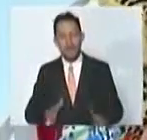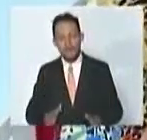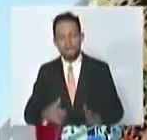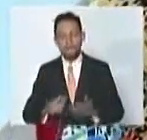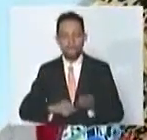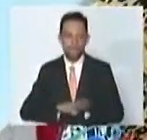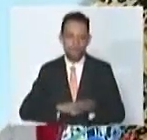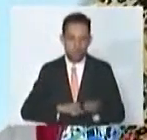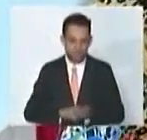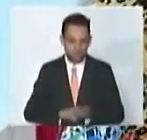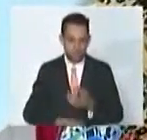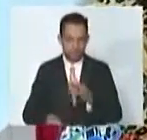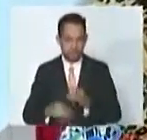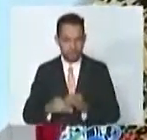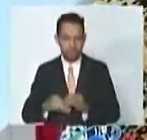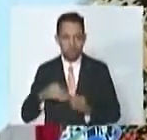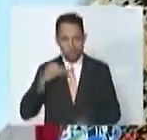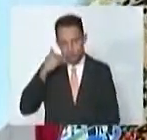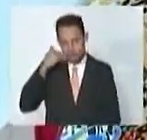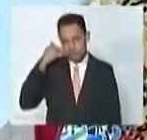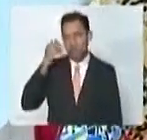también afectan a los adultos.